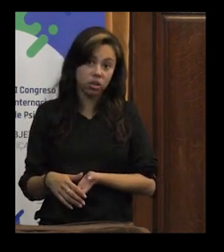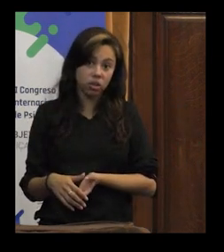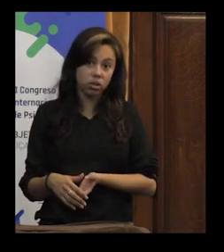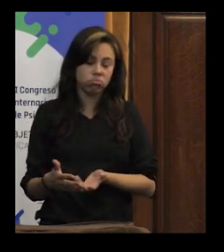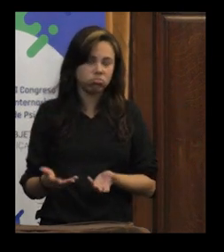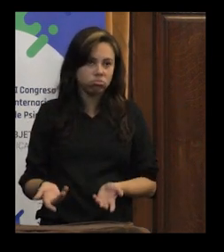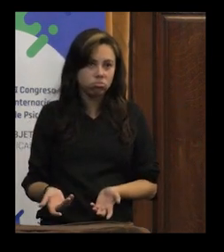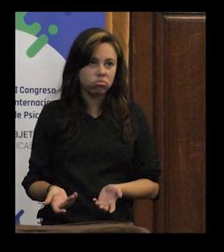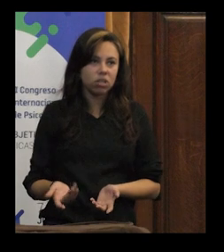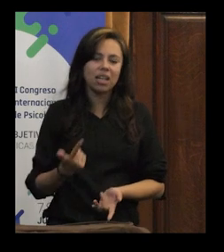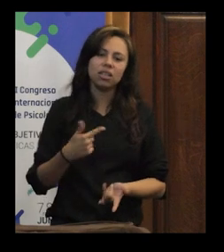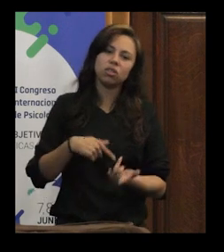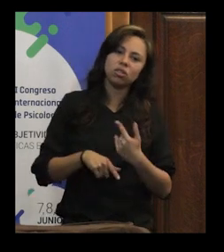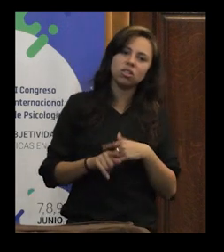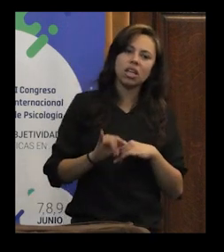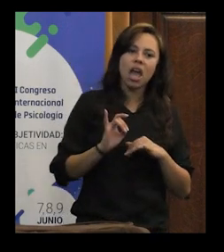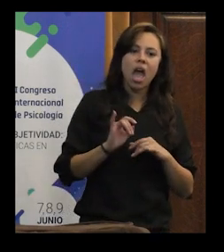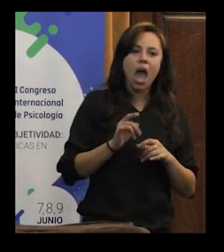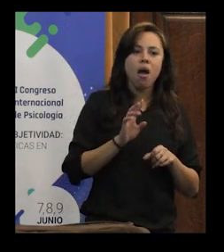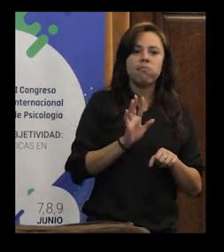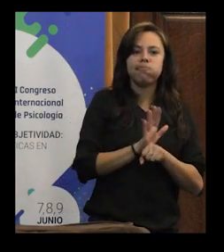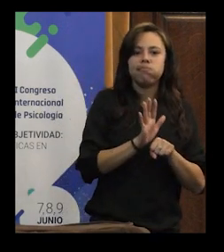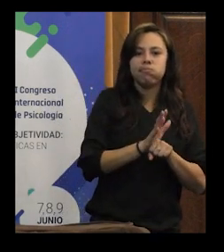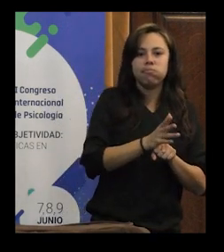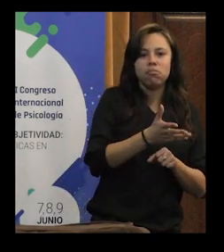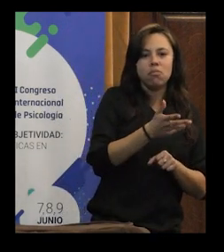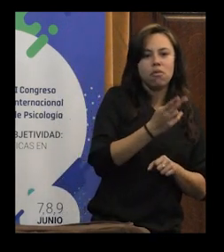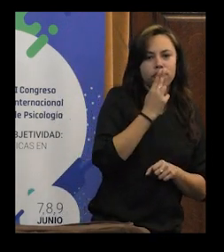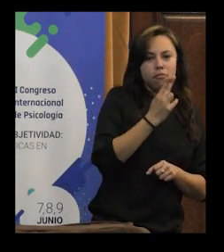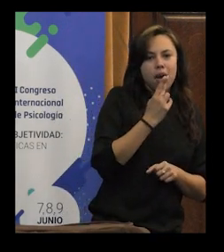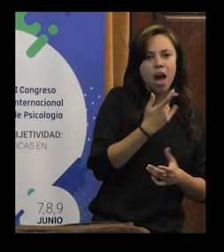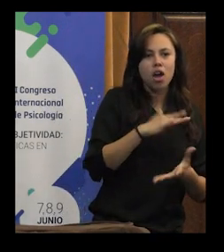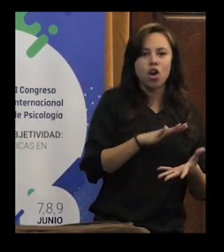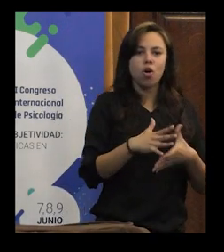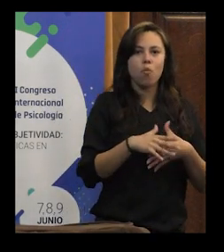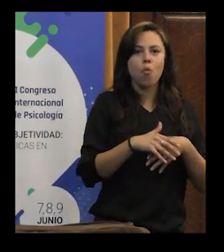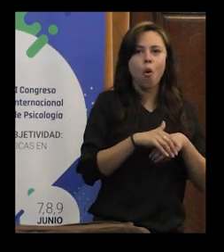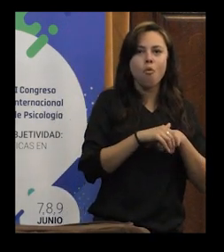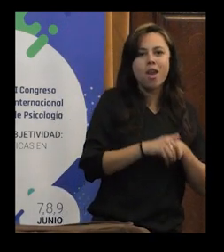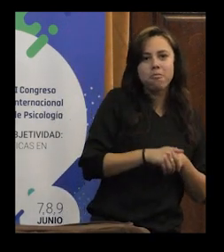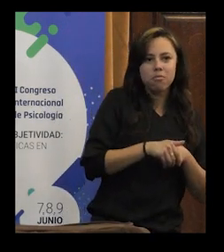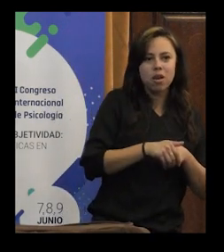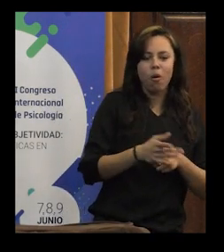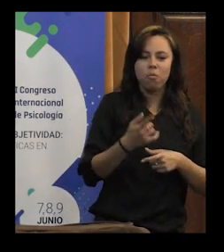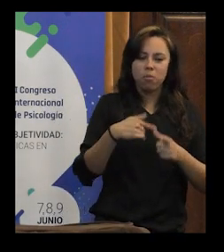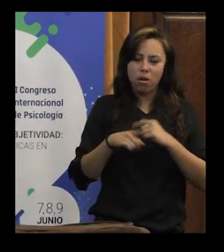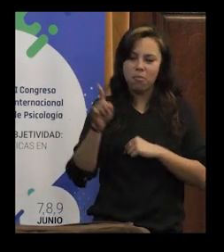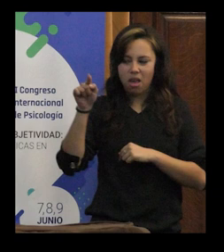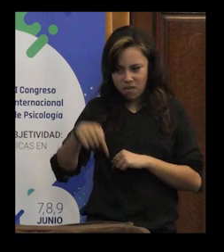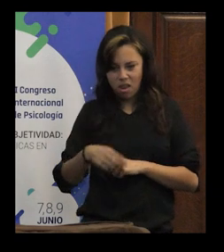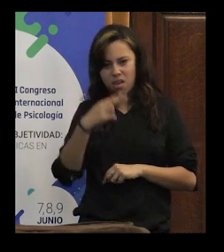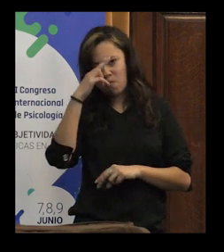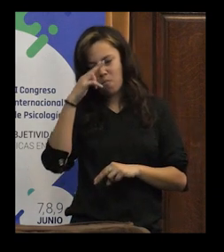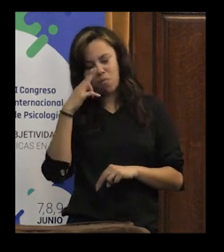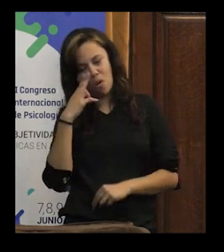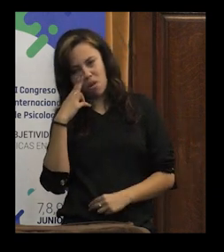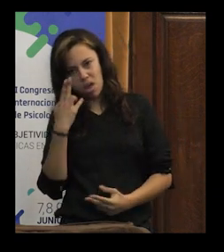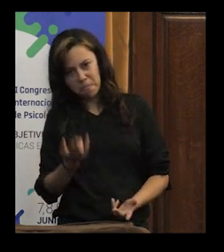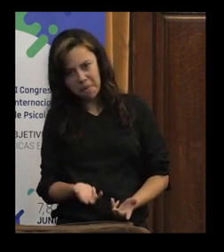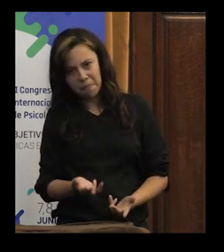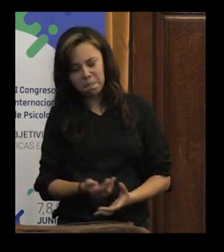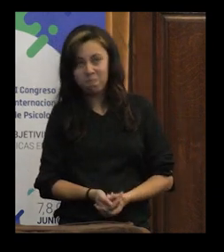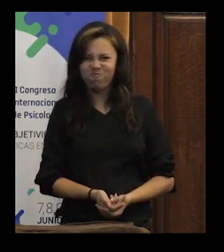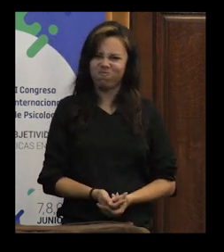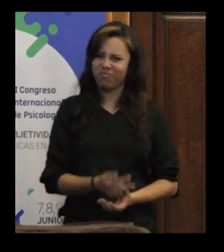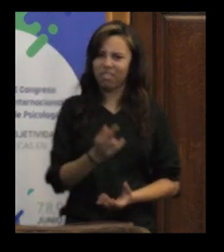un hábito ambiguo, no es sin conflicto, es con mucho conflicto, incluso para